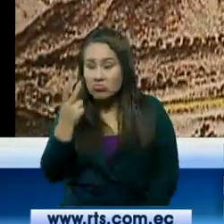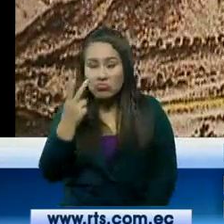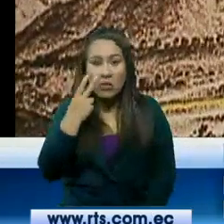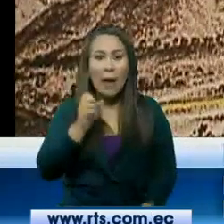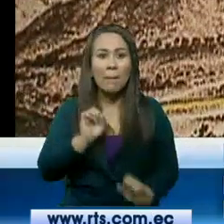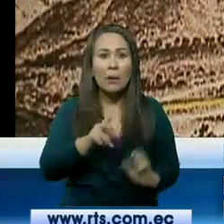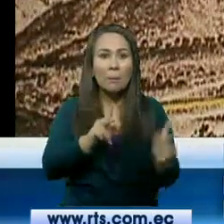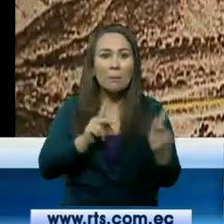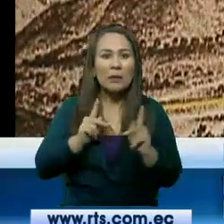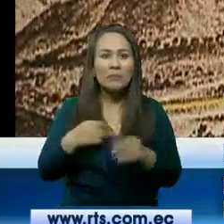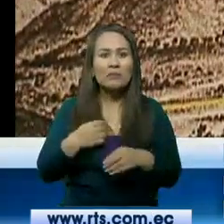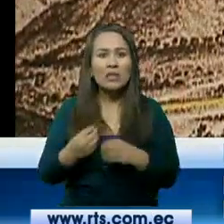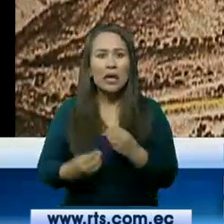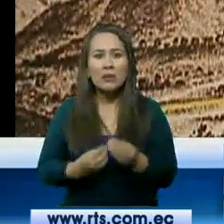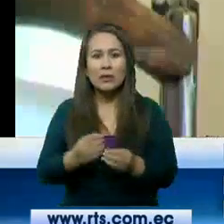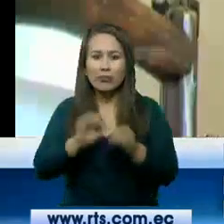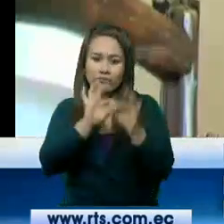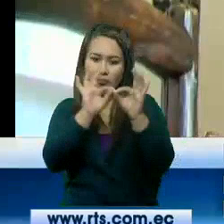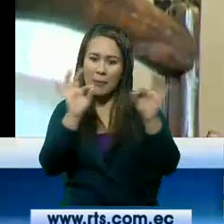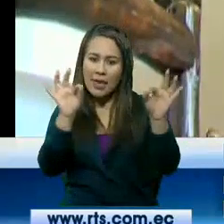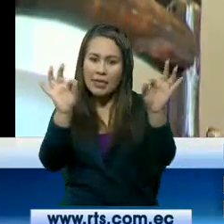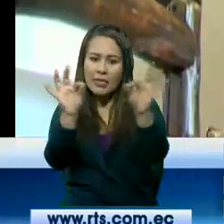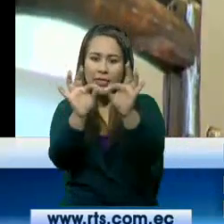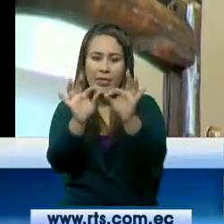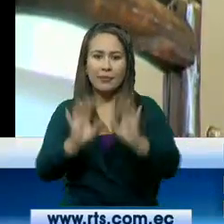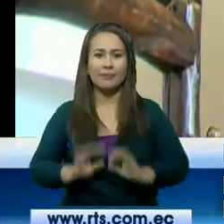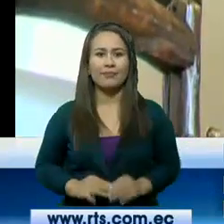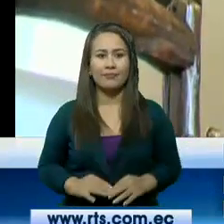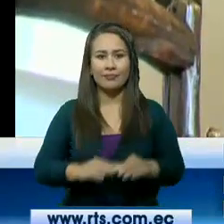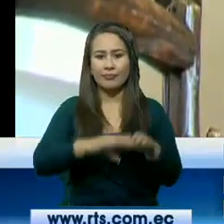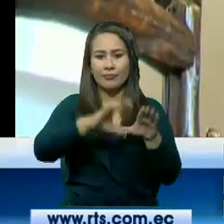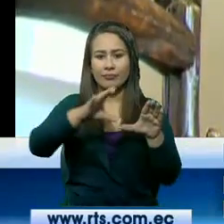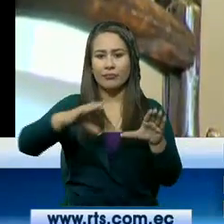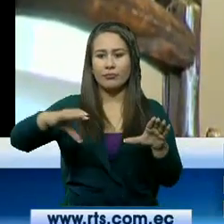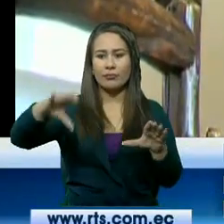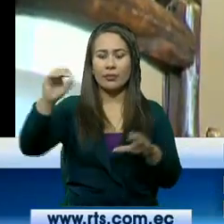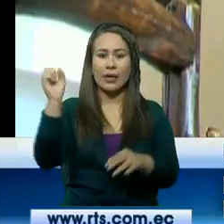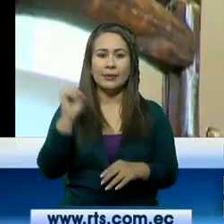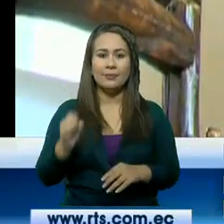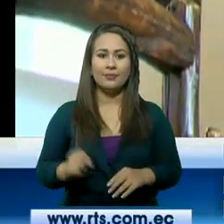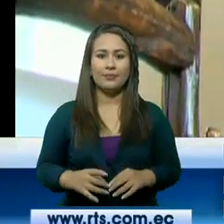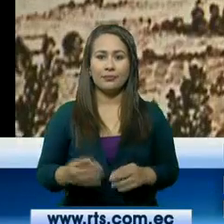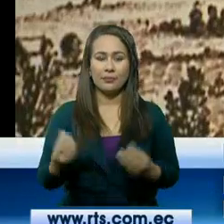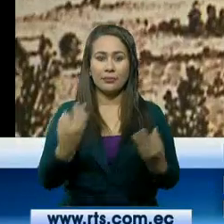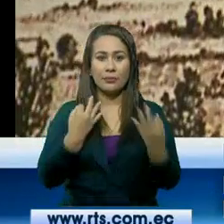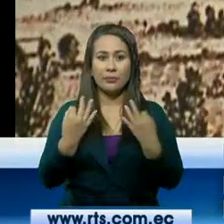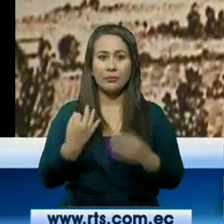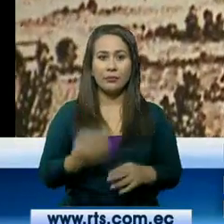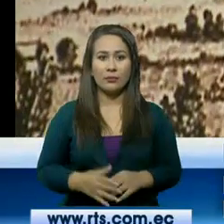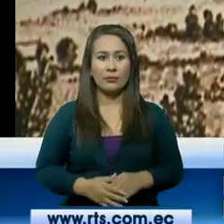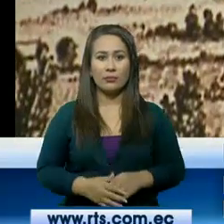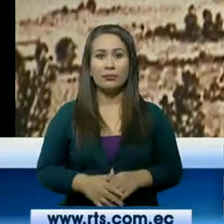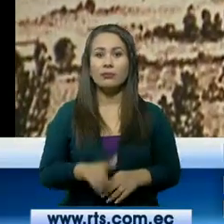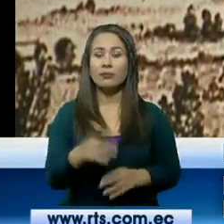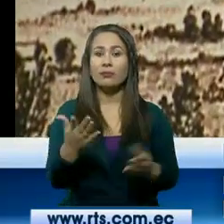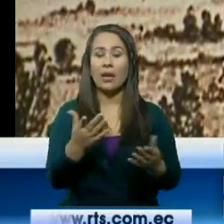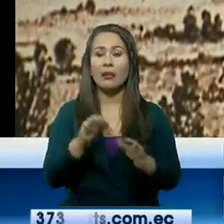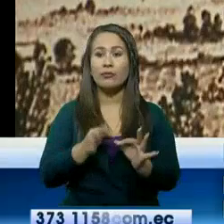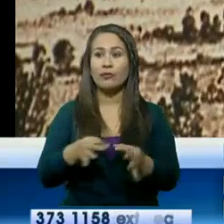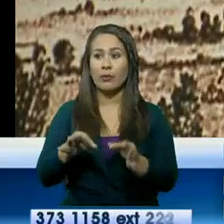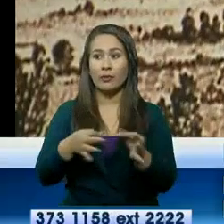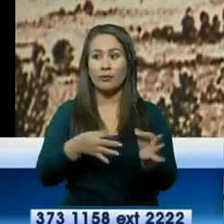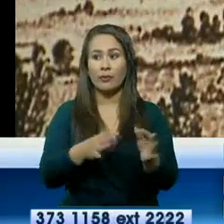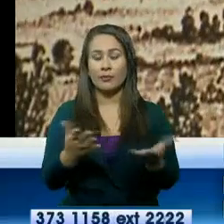permitía hacer triangulaciones a lo largo del callejón interandino. ¿Qué significa este trabajo de triangulaciones? Era un método basado